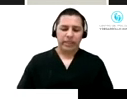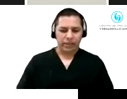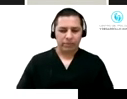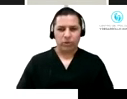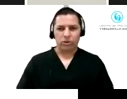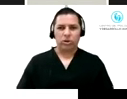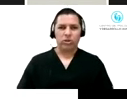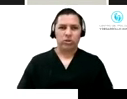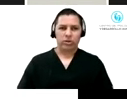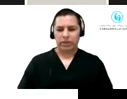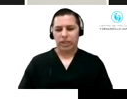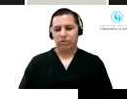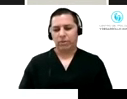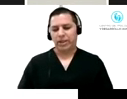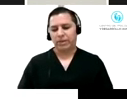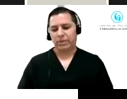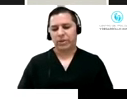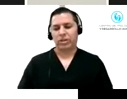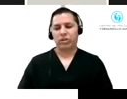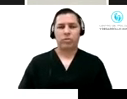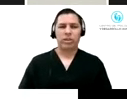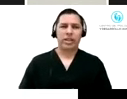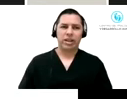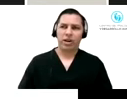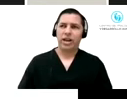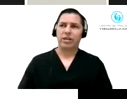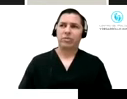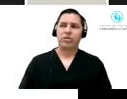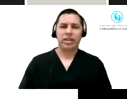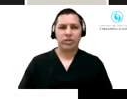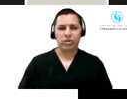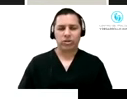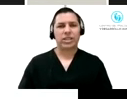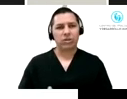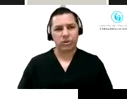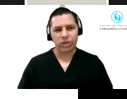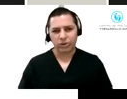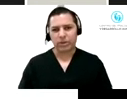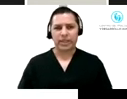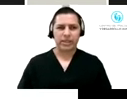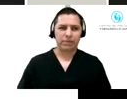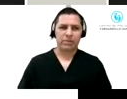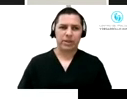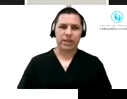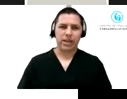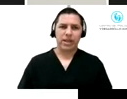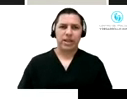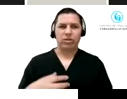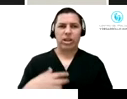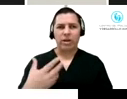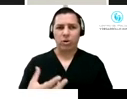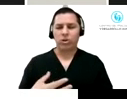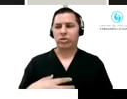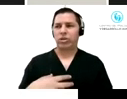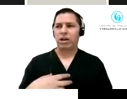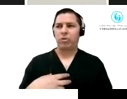donde participamos todos, ¿verdad? Una participación de todos puede ser en el hogar, tomar una decisión donde hasta los hijos participen, ¿verdad? Eso